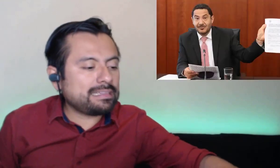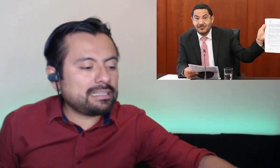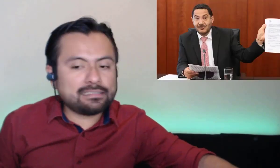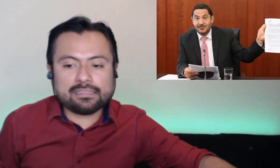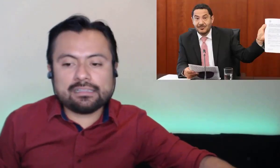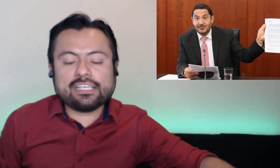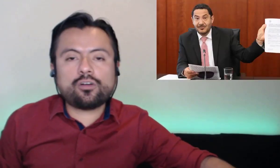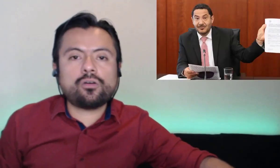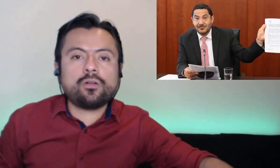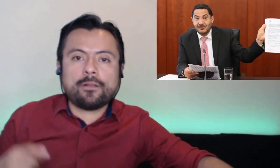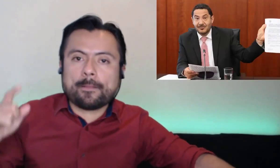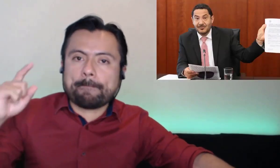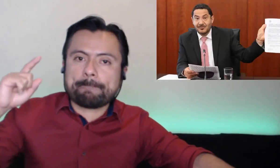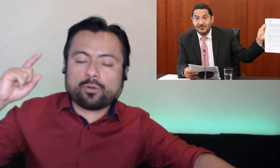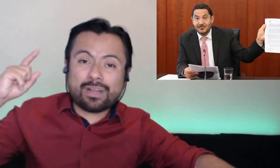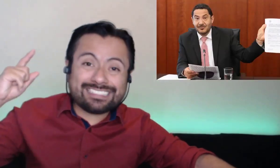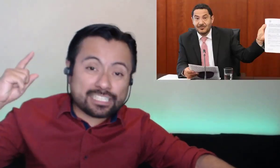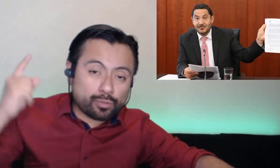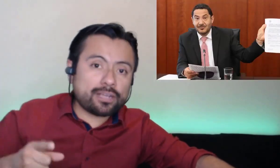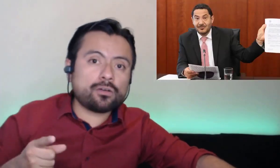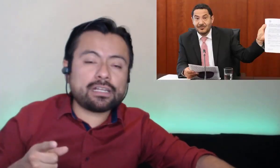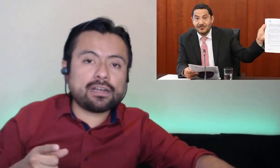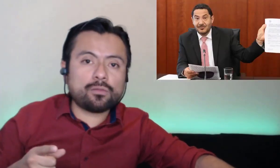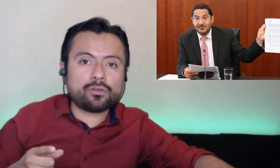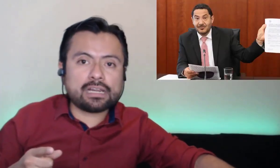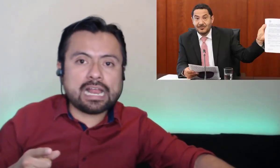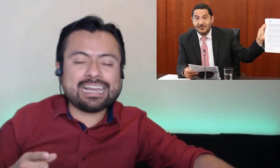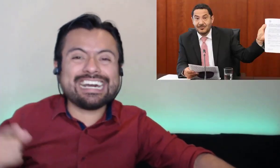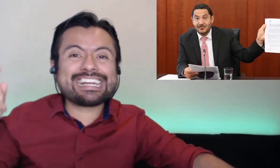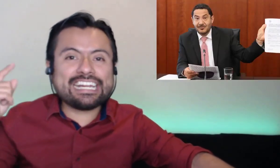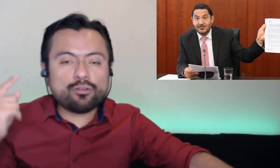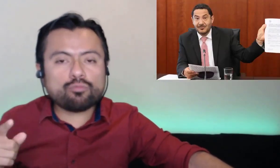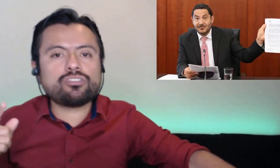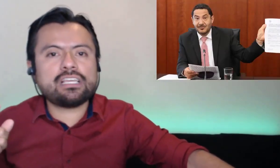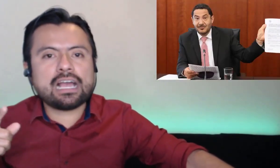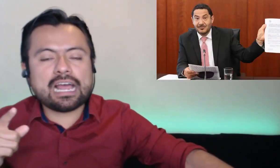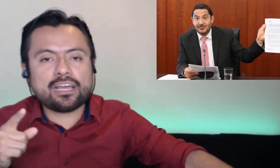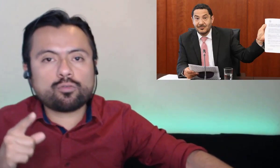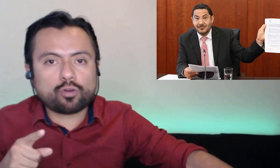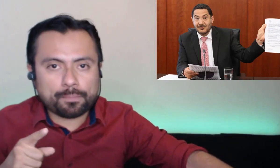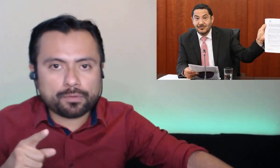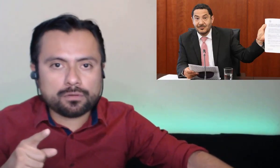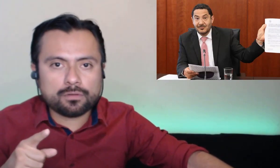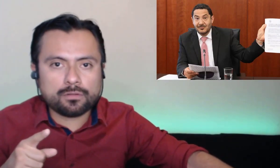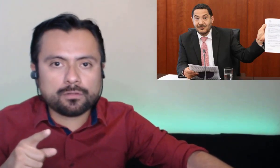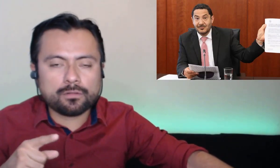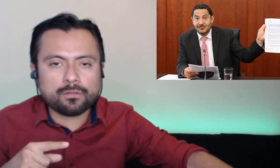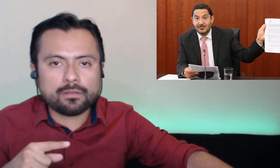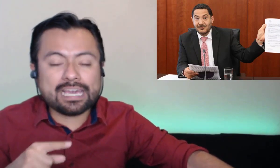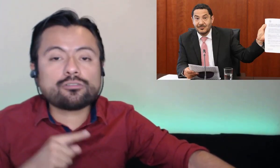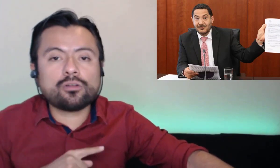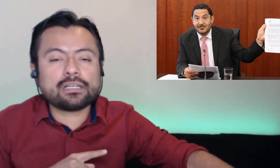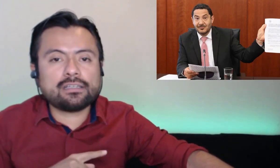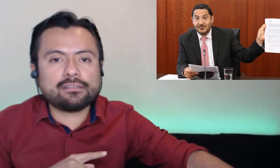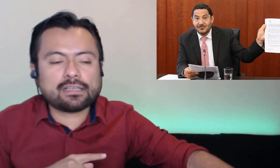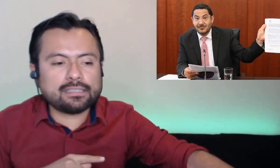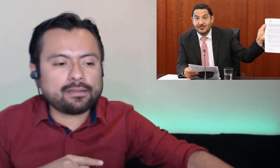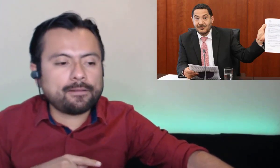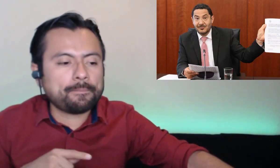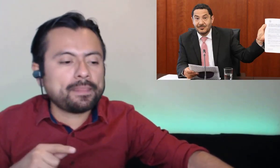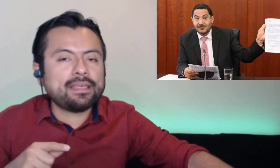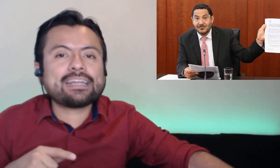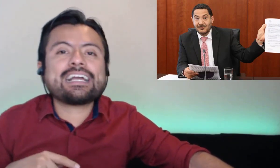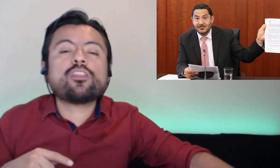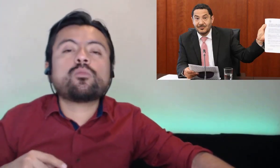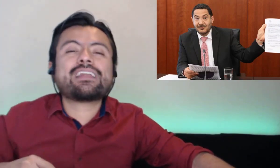martí batres dijo jugaste chueco ricardo monreal renuncia a la jucopo eso es lo que tienes que